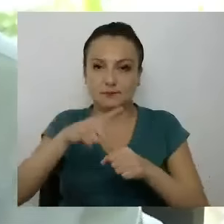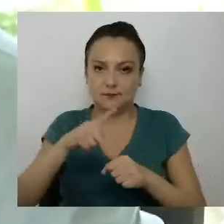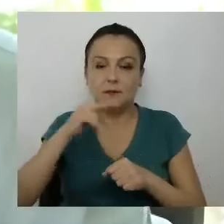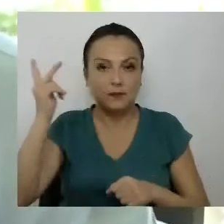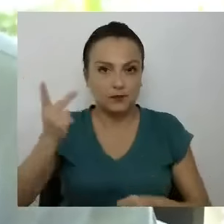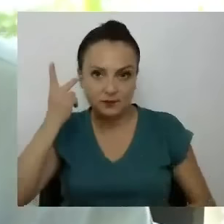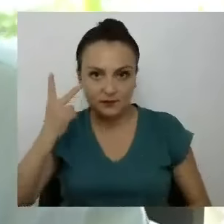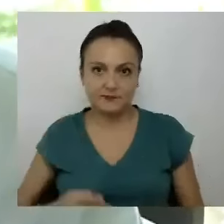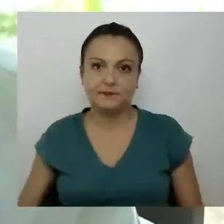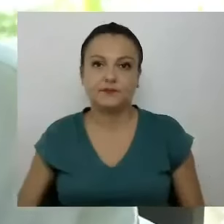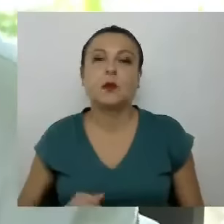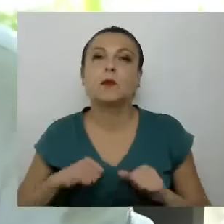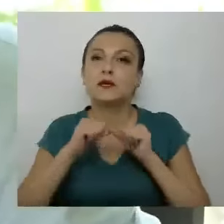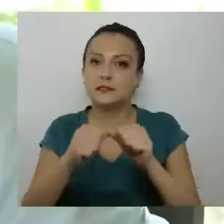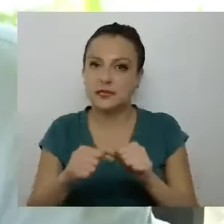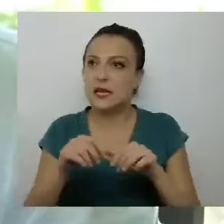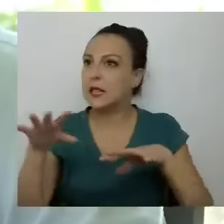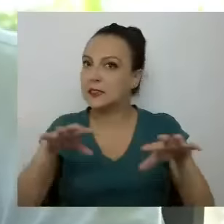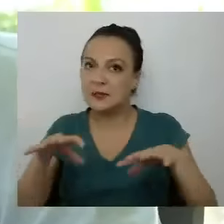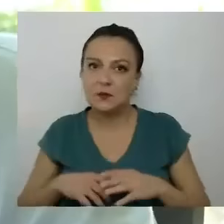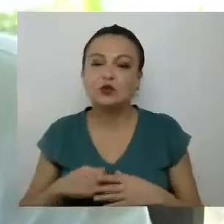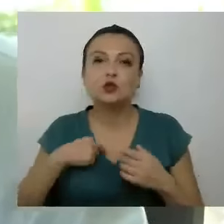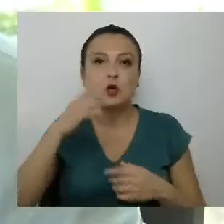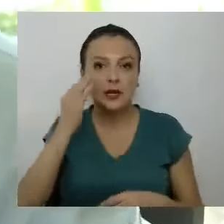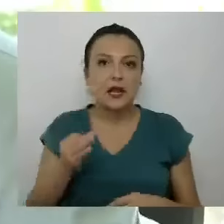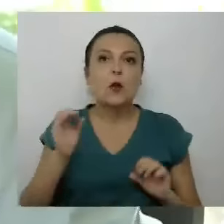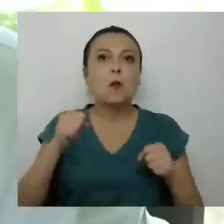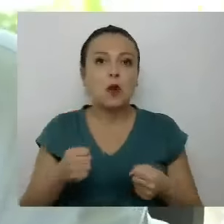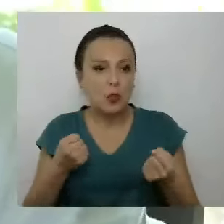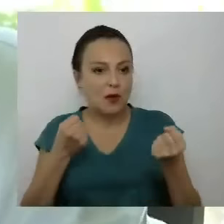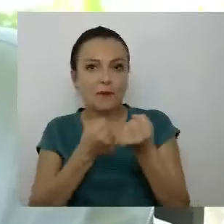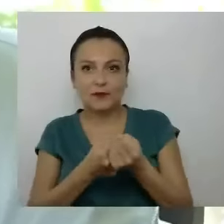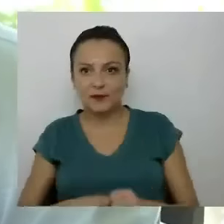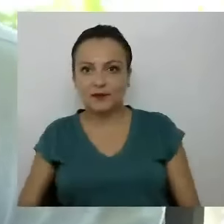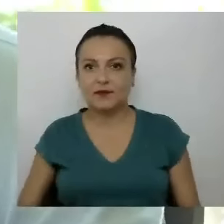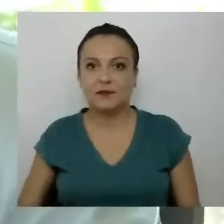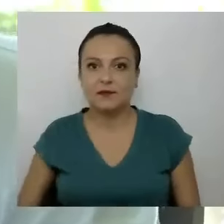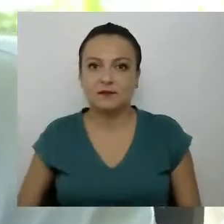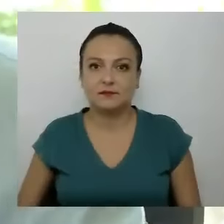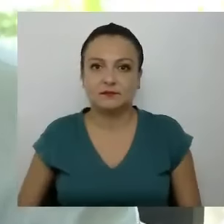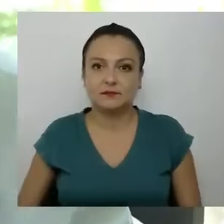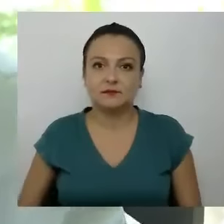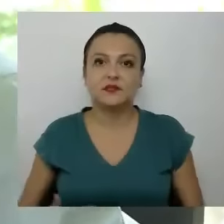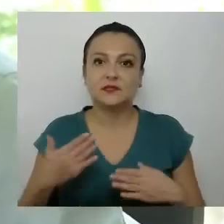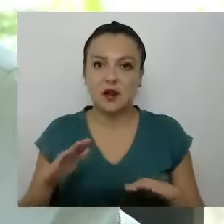política, voy a seguir activo, yo creo que puedo aportar, aunque ya he